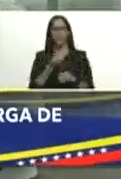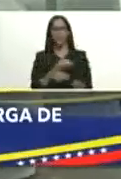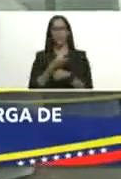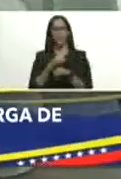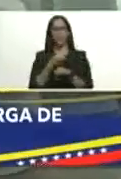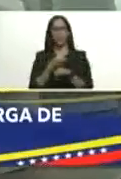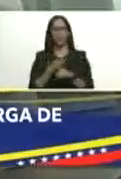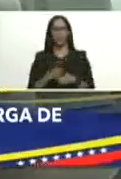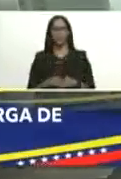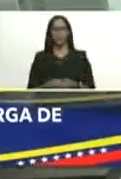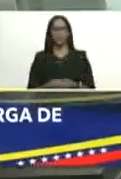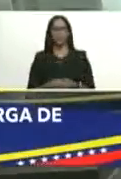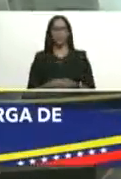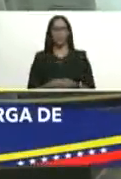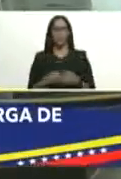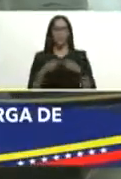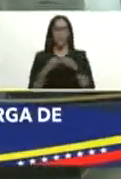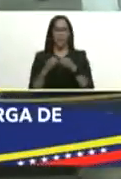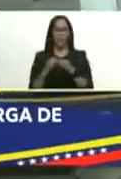compañera Dayerlin.